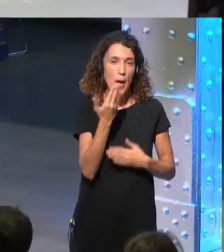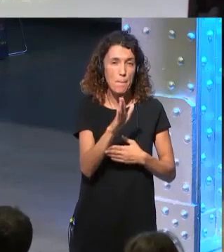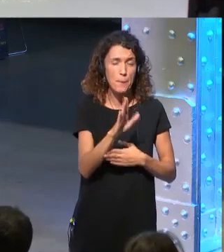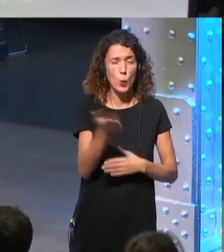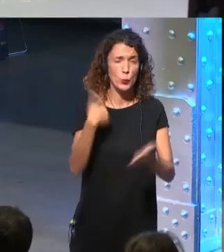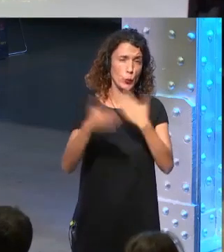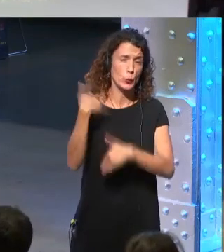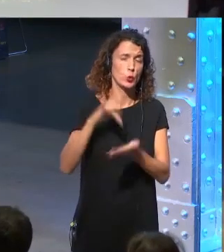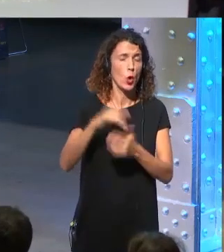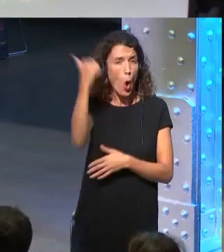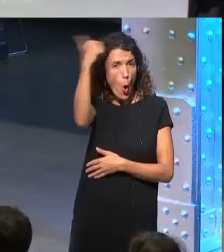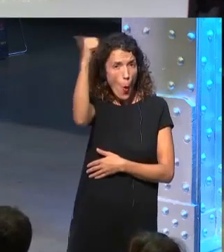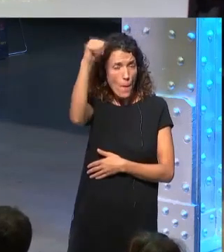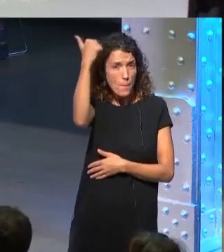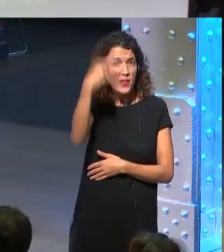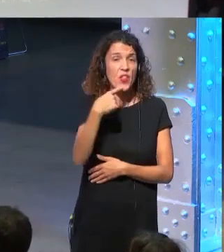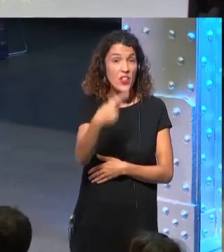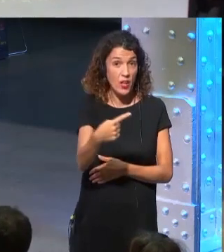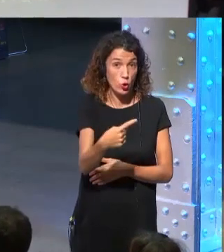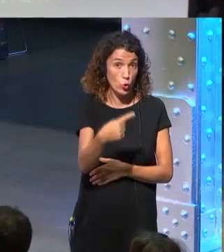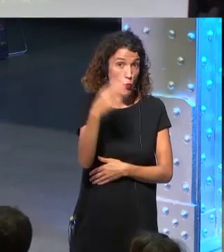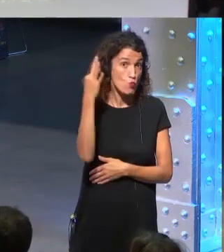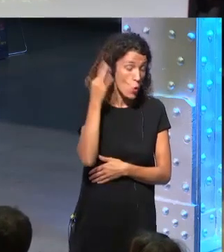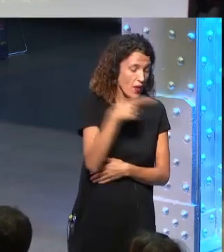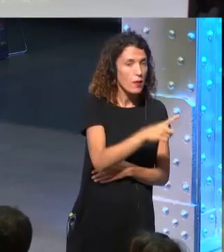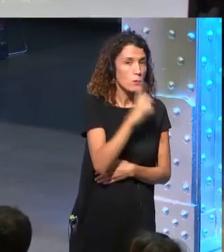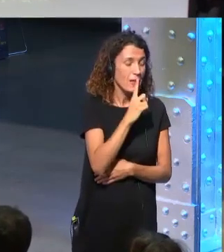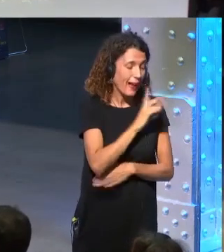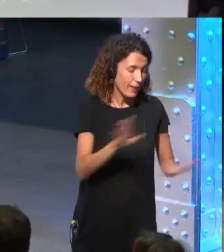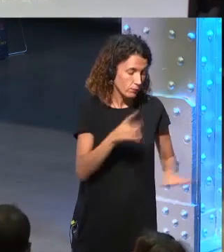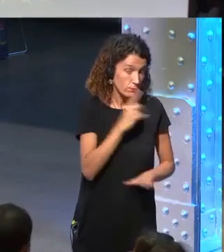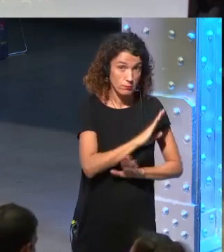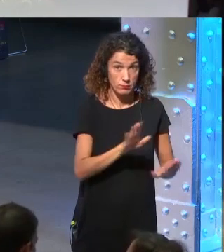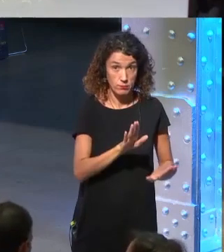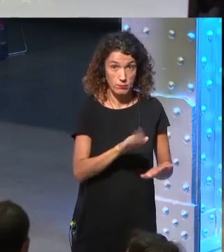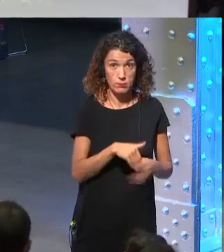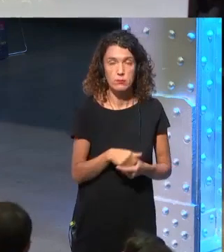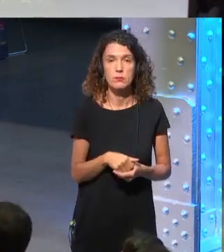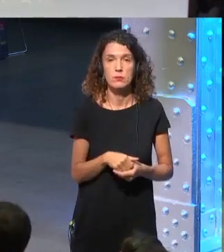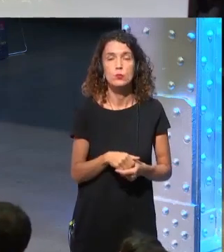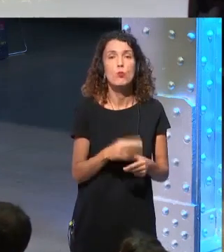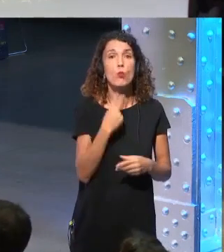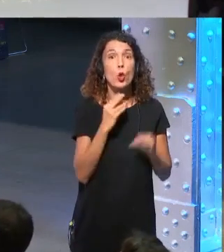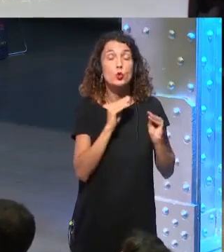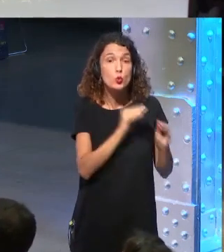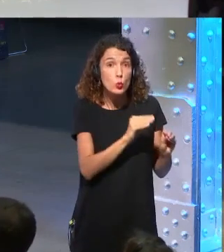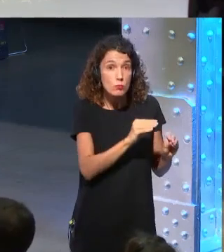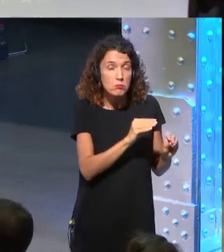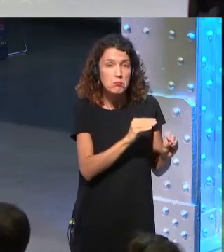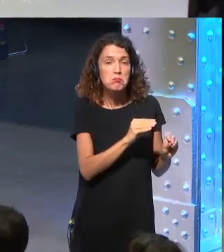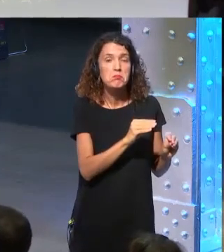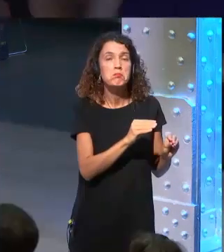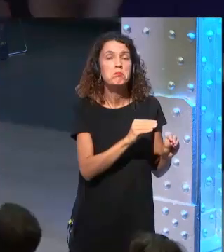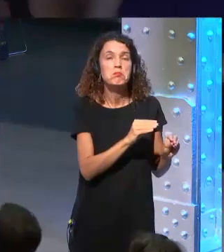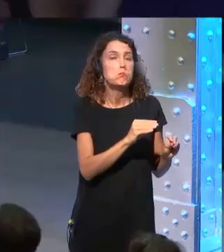registrado de un hombre diciéndole a una mujer que se calle, que su voz